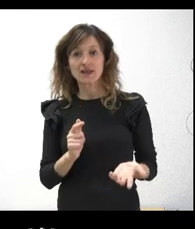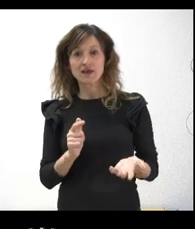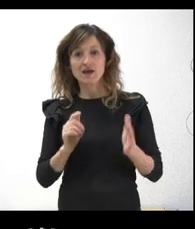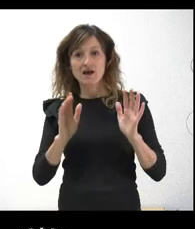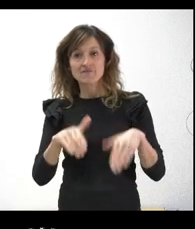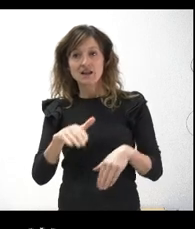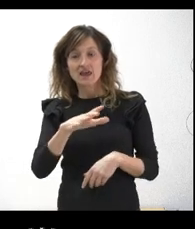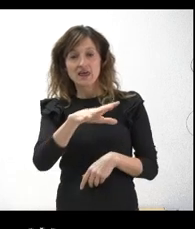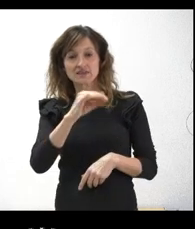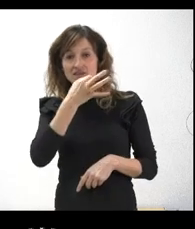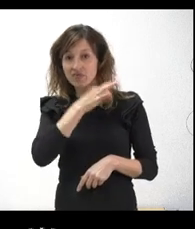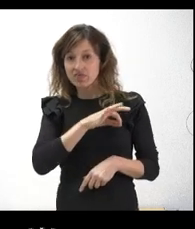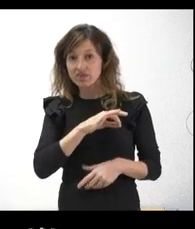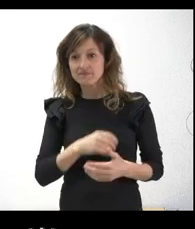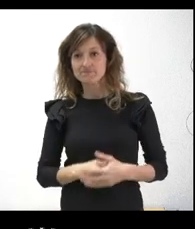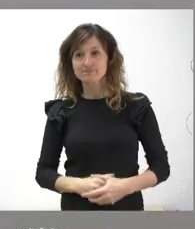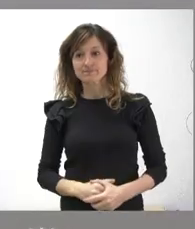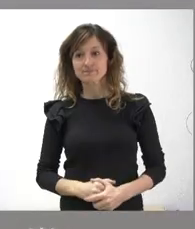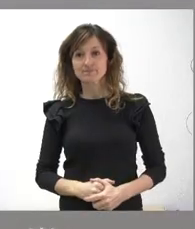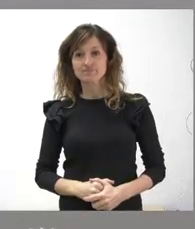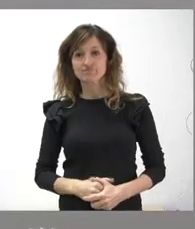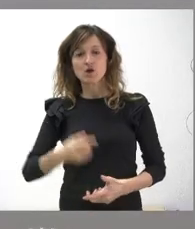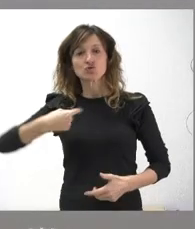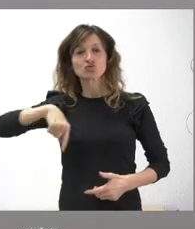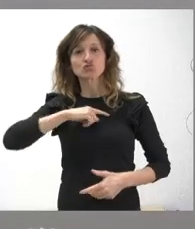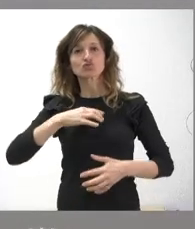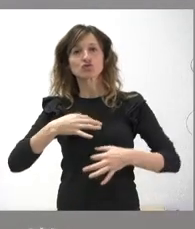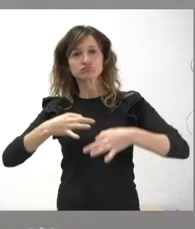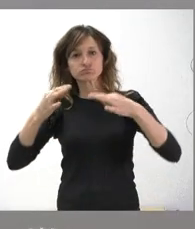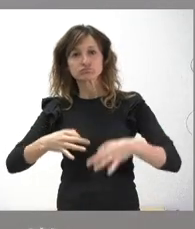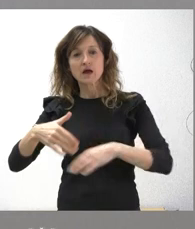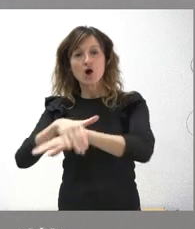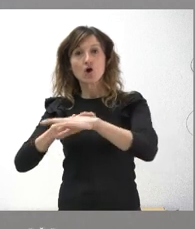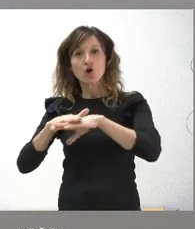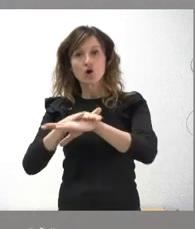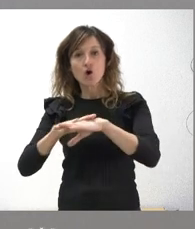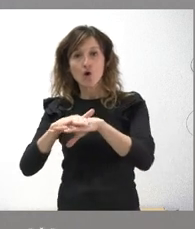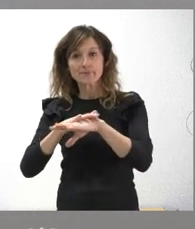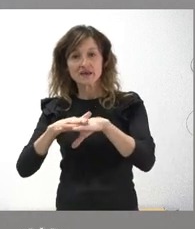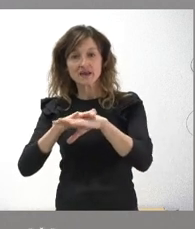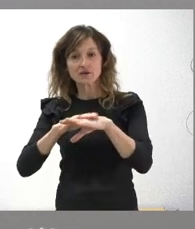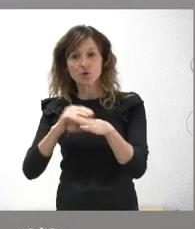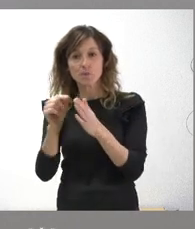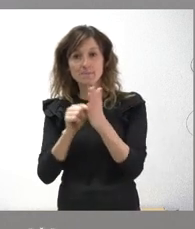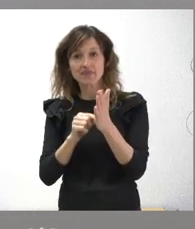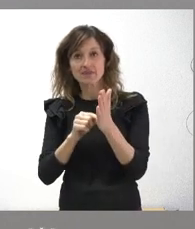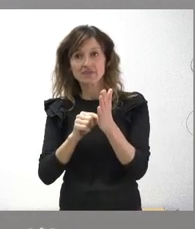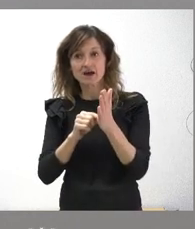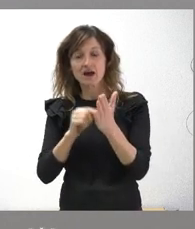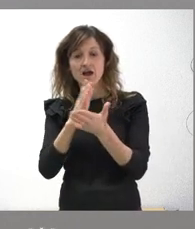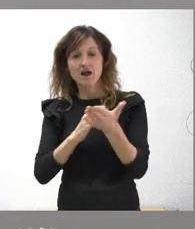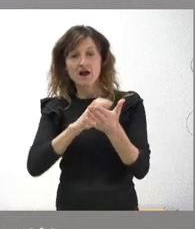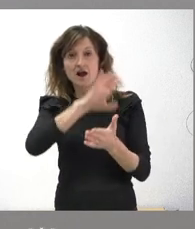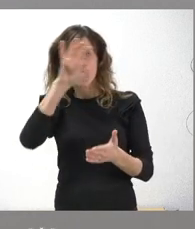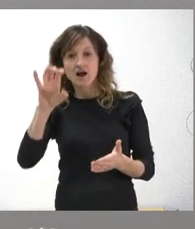por entendida la renuncia nosotros estamos convencidos de que el gobierno va con esta medida que hemos tomado la May de las comunidades autónomas